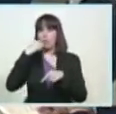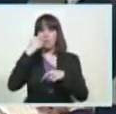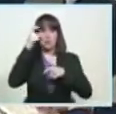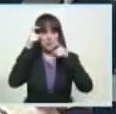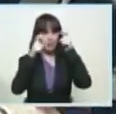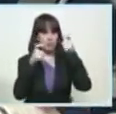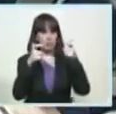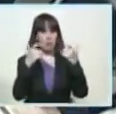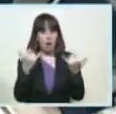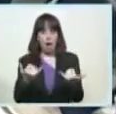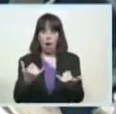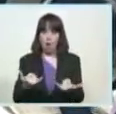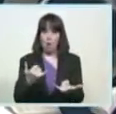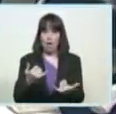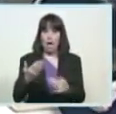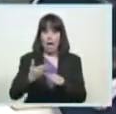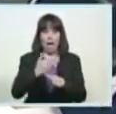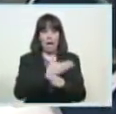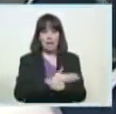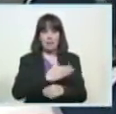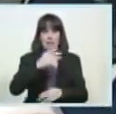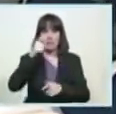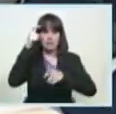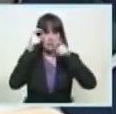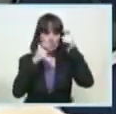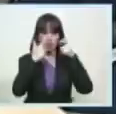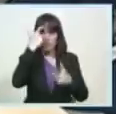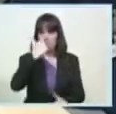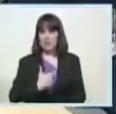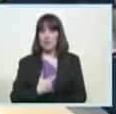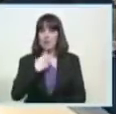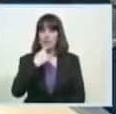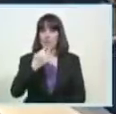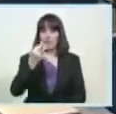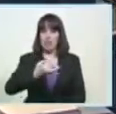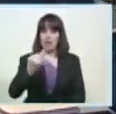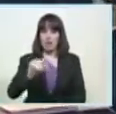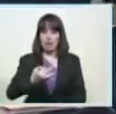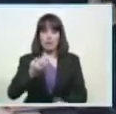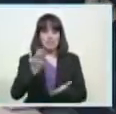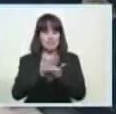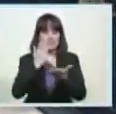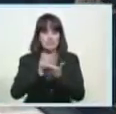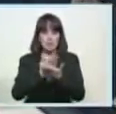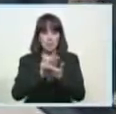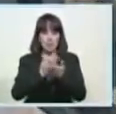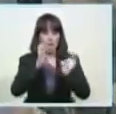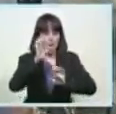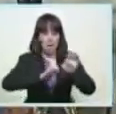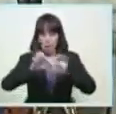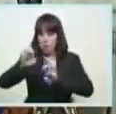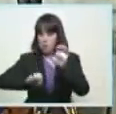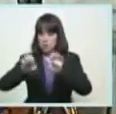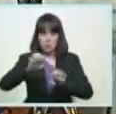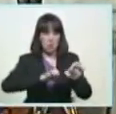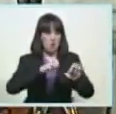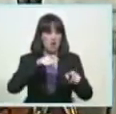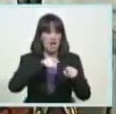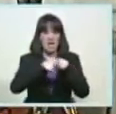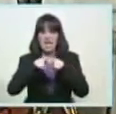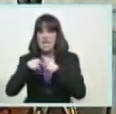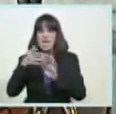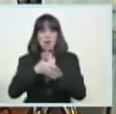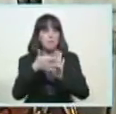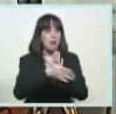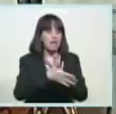esencia nuestro comandante chávez era un ejercicio permanente de revisión y reimpulso de crítica de autocrítica